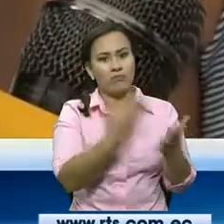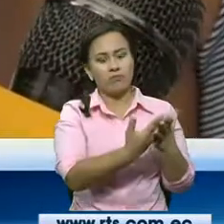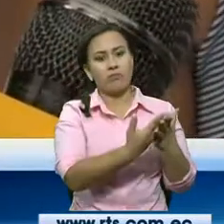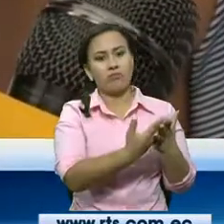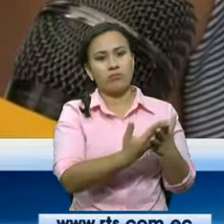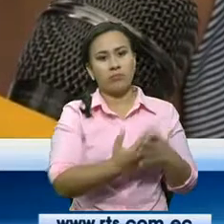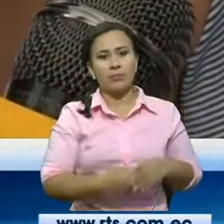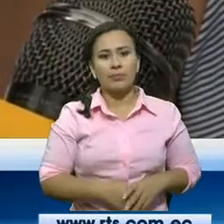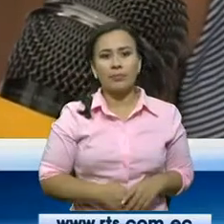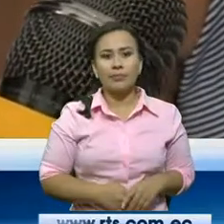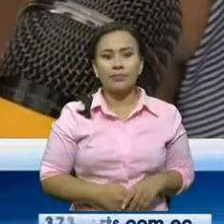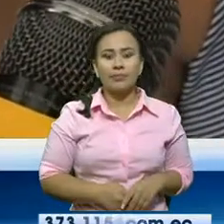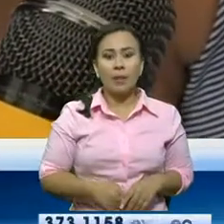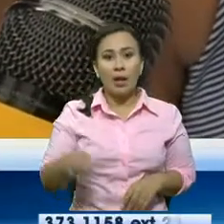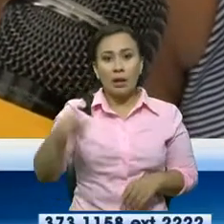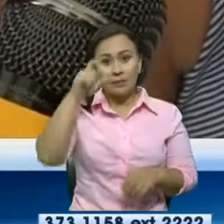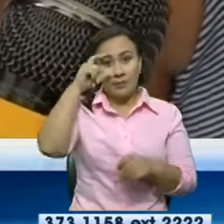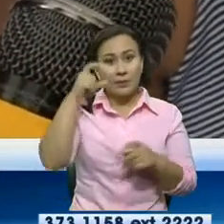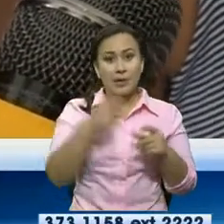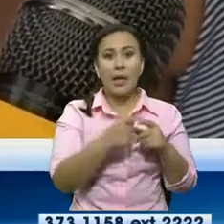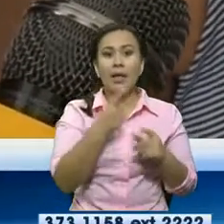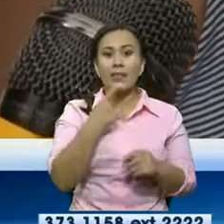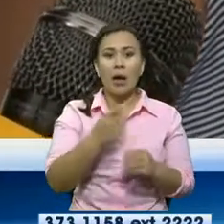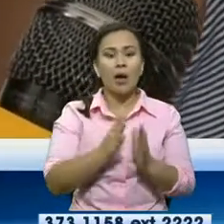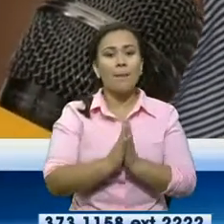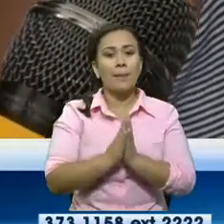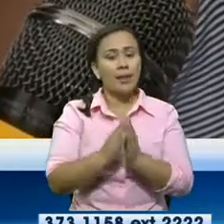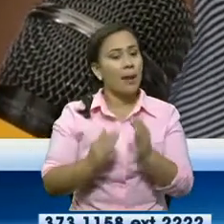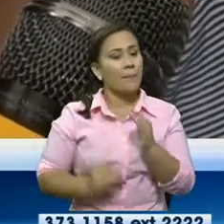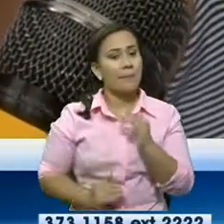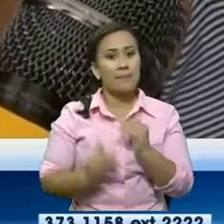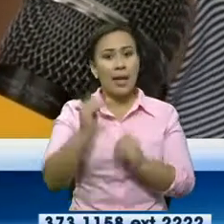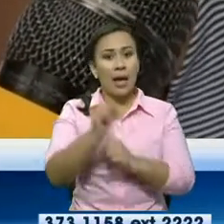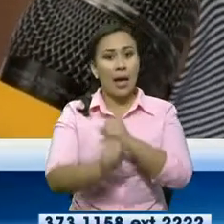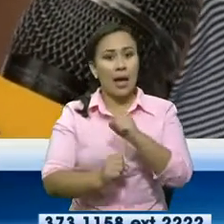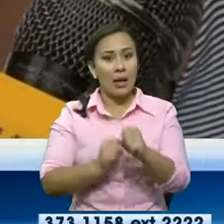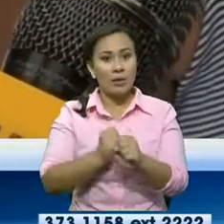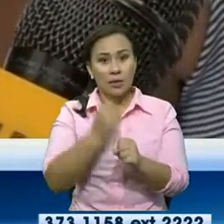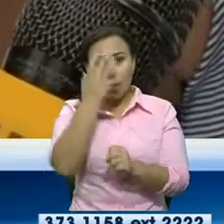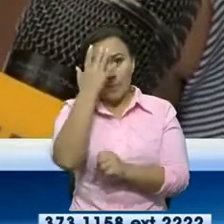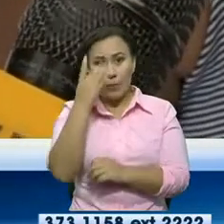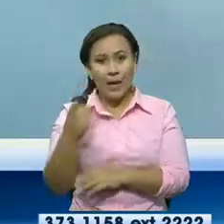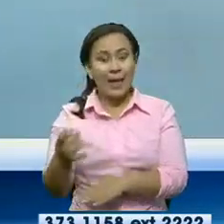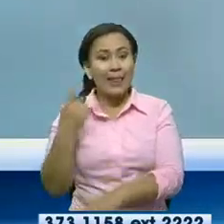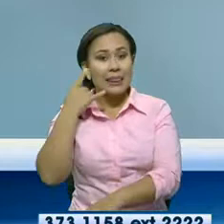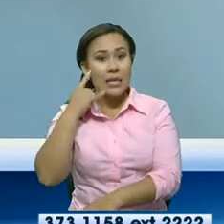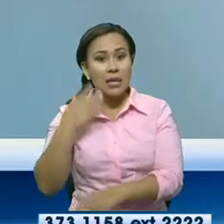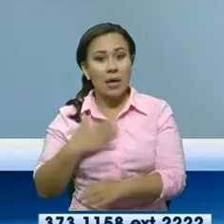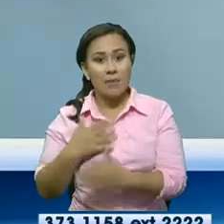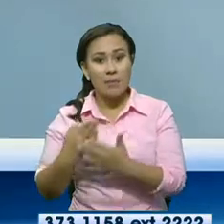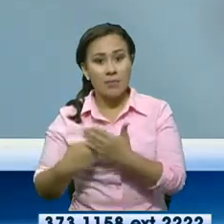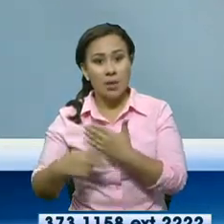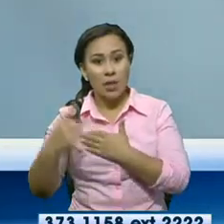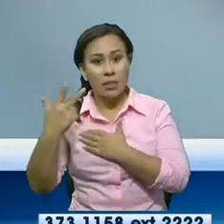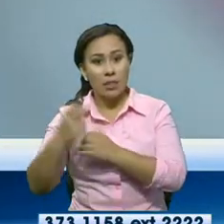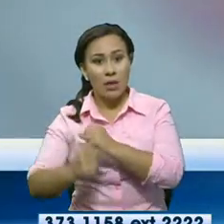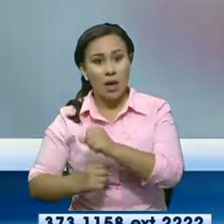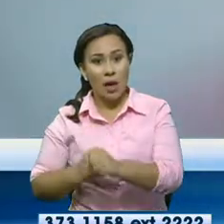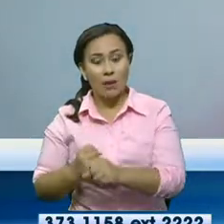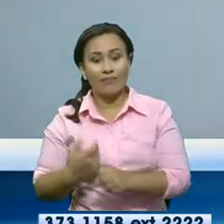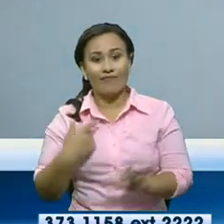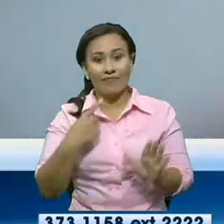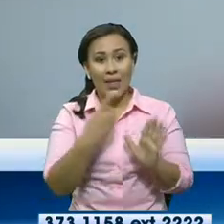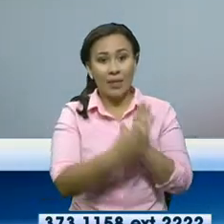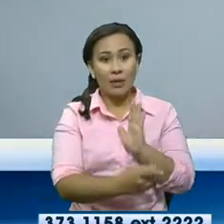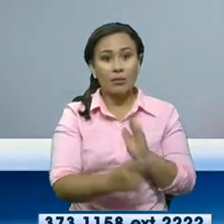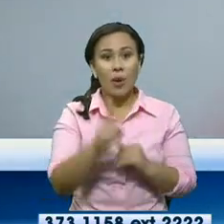Entonces, la fiscal siempre dijo que iba a pedir la máxima y con agravantes por la edad de la criatura, de mi niña. Según los denunciantes, esta no ha sido